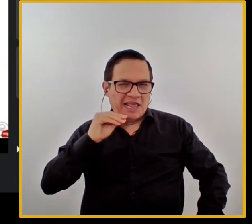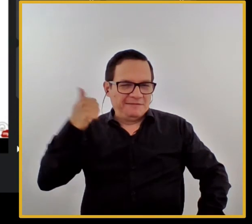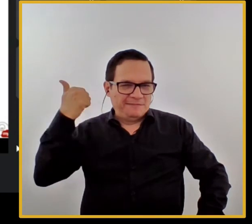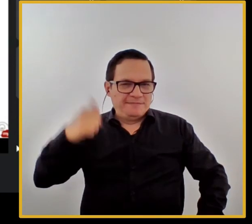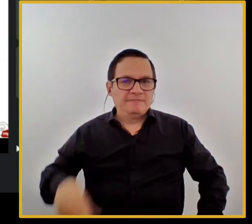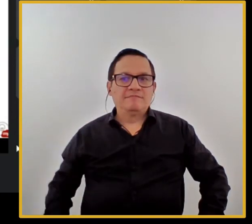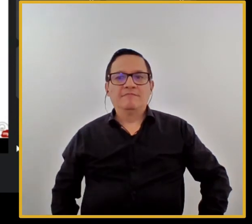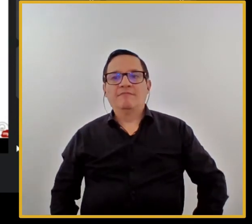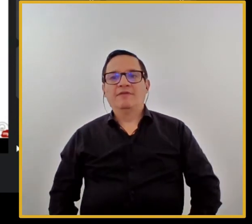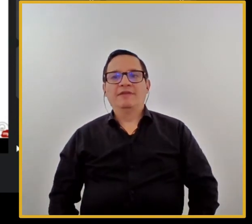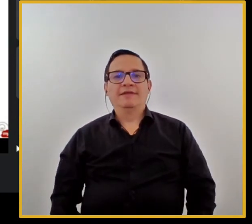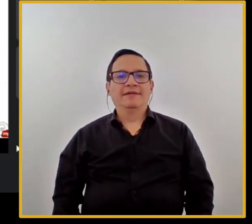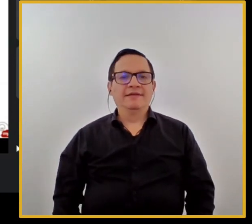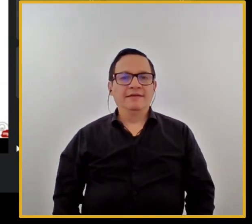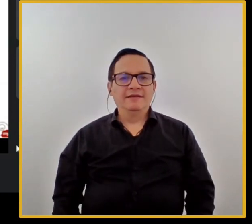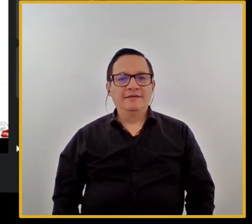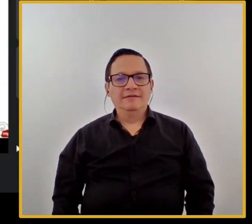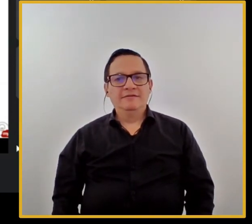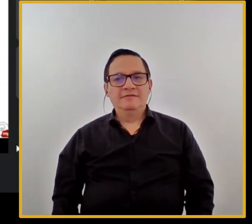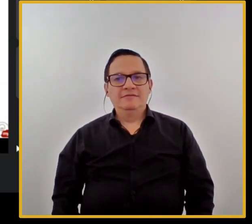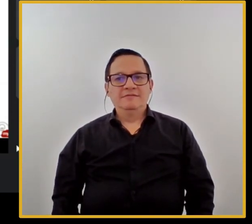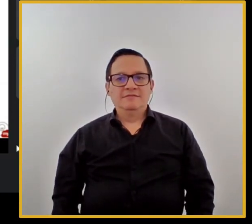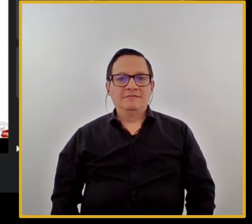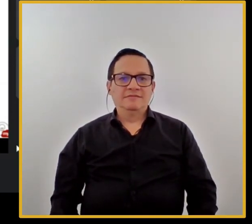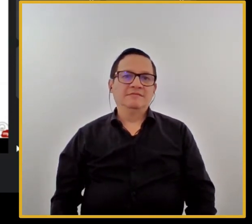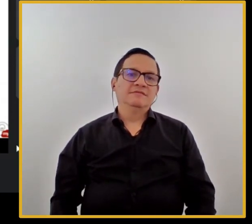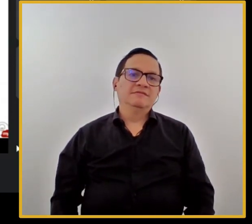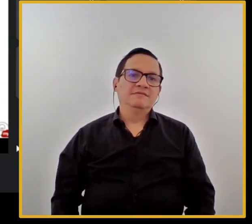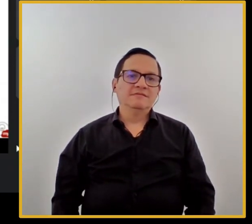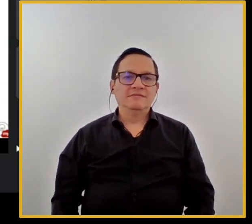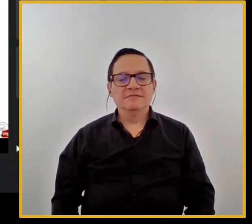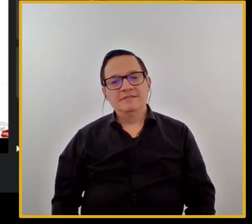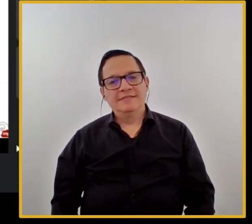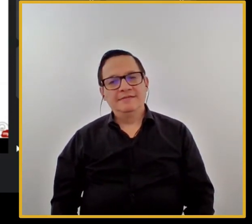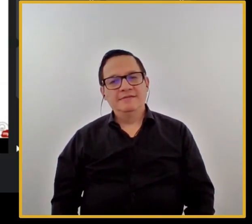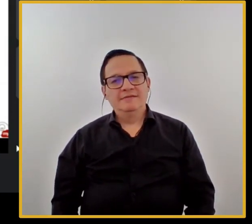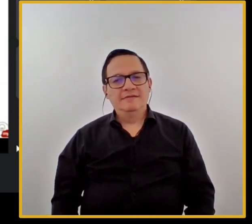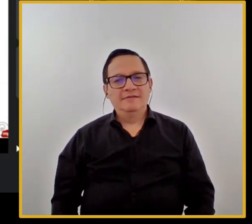una aparte, hagamos aparte aquí esta.